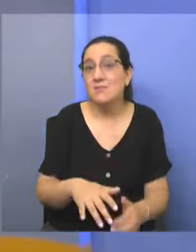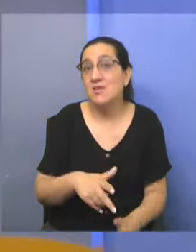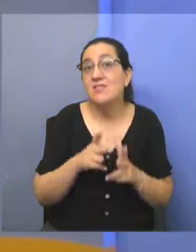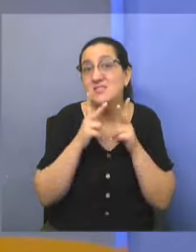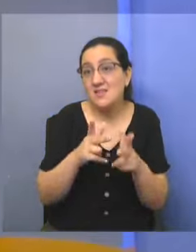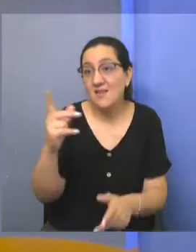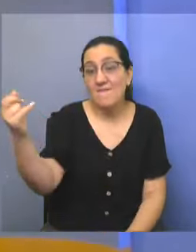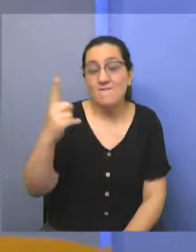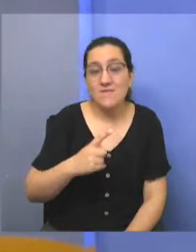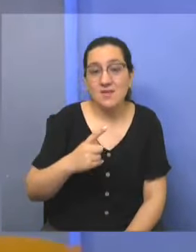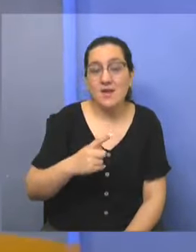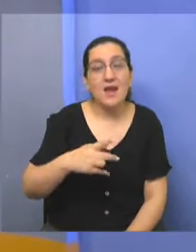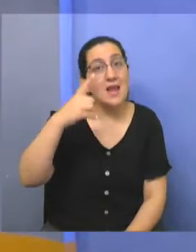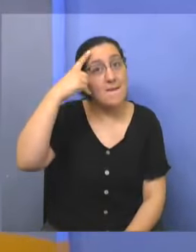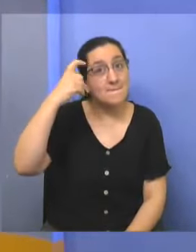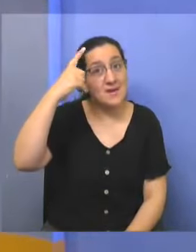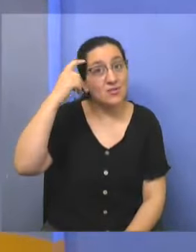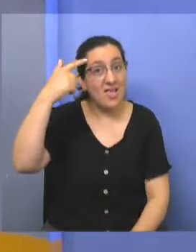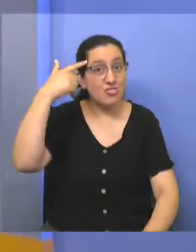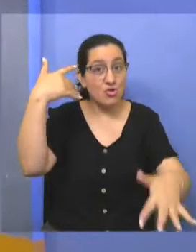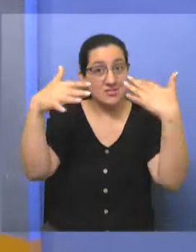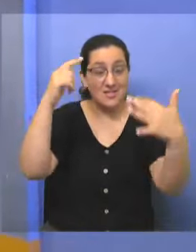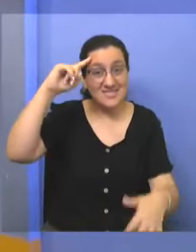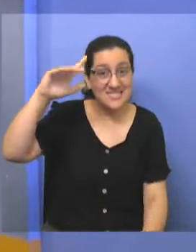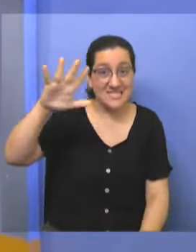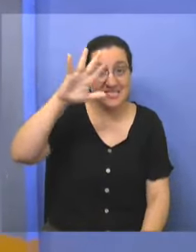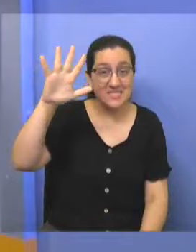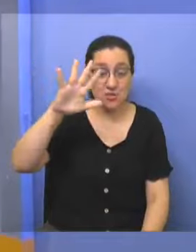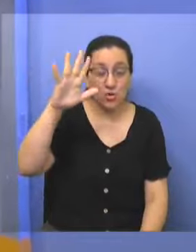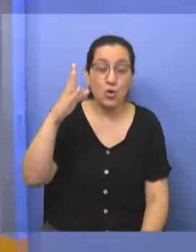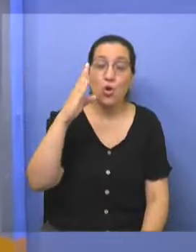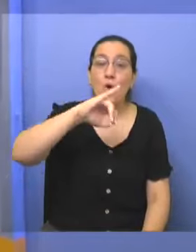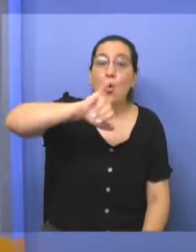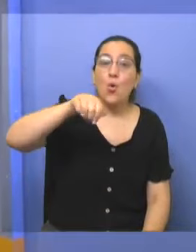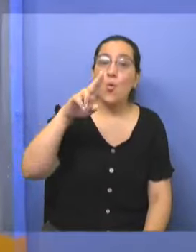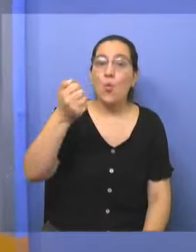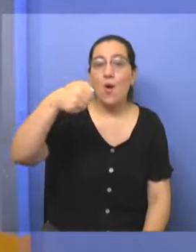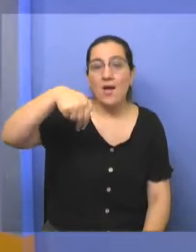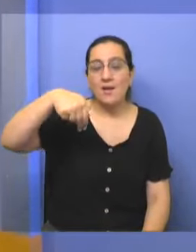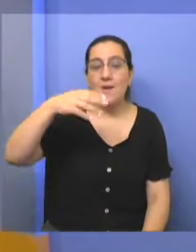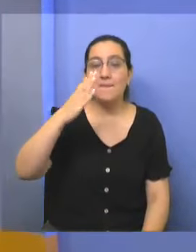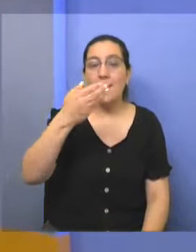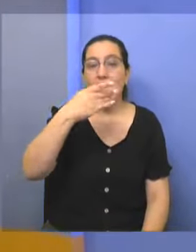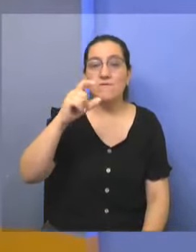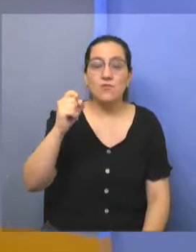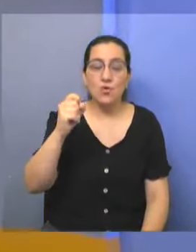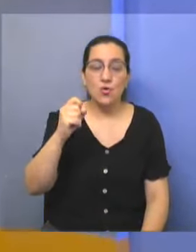nuestro experto en adolescencia. Viene el psicólogo Juan Pablo Civils y con quien vamos a hablar hoy sobre un tema muy